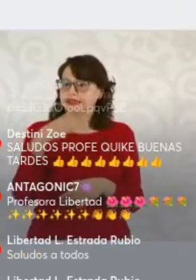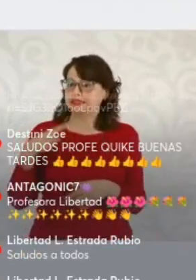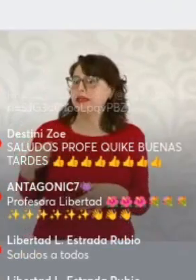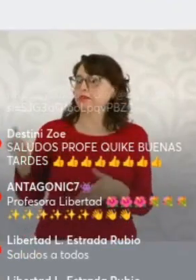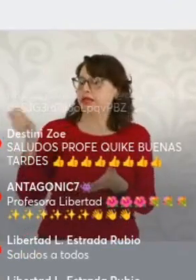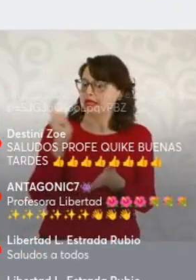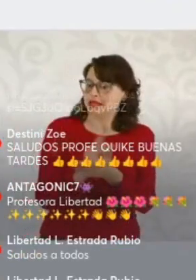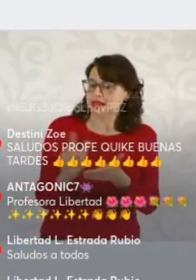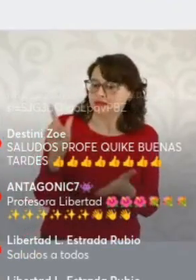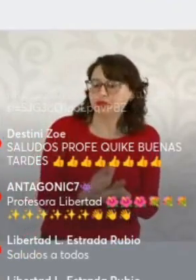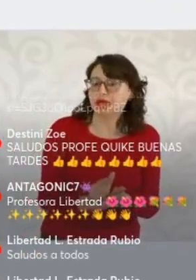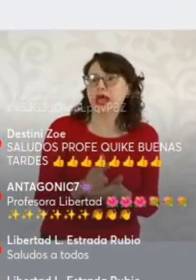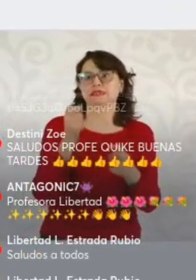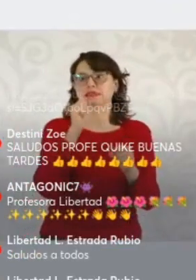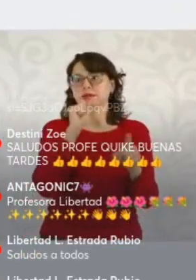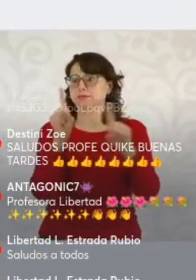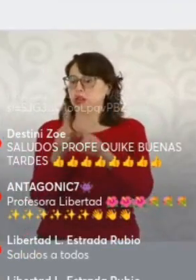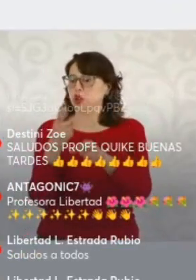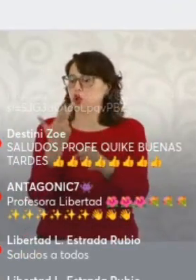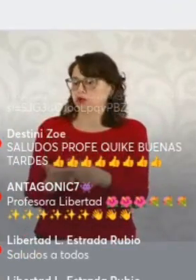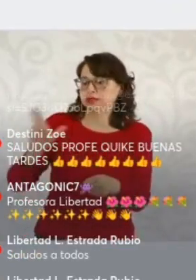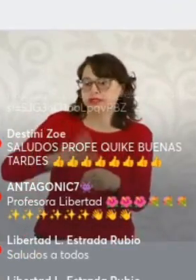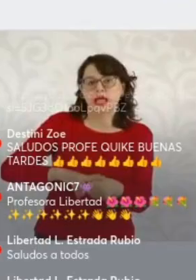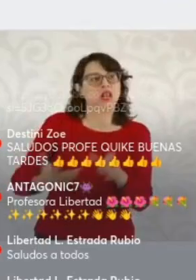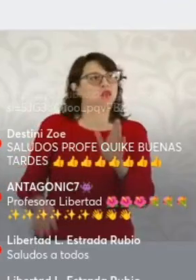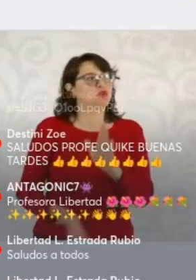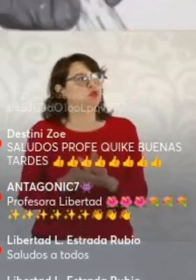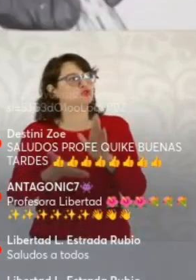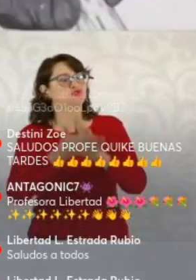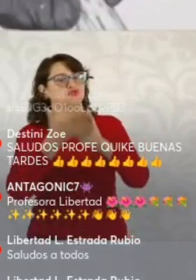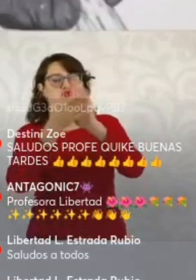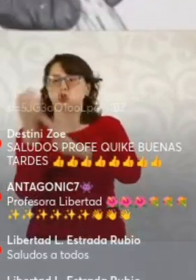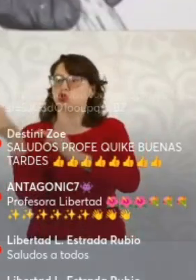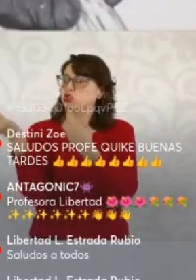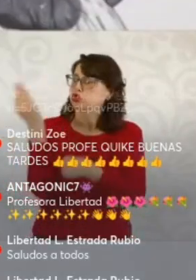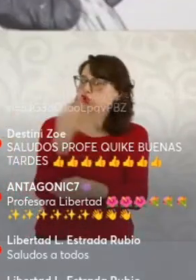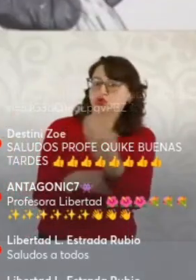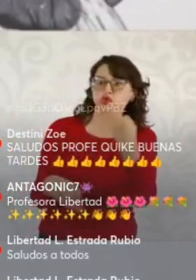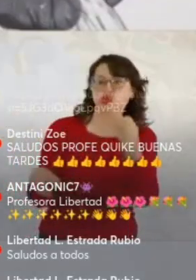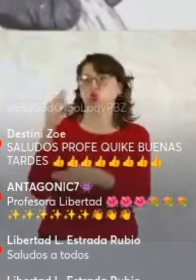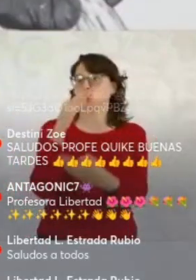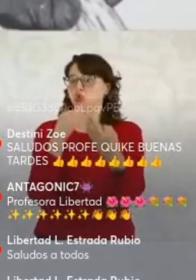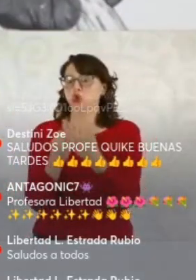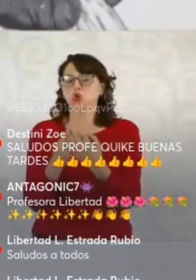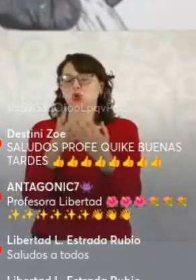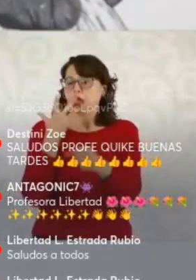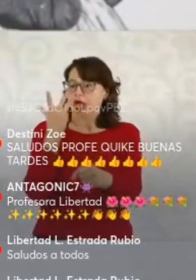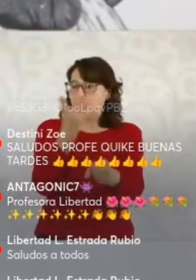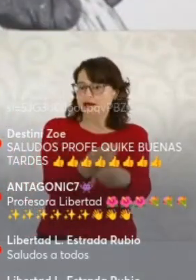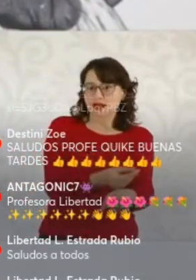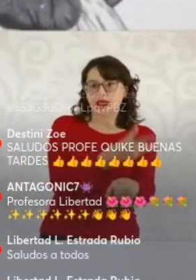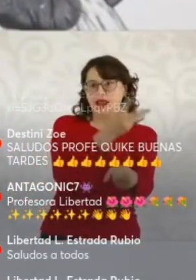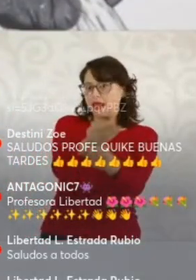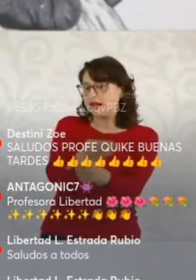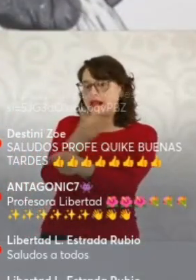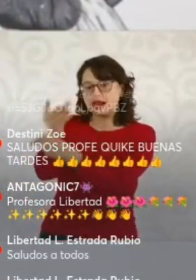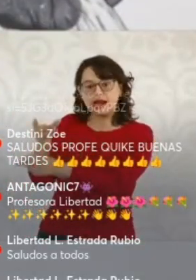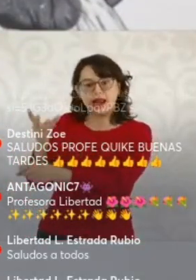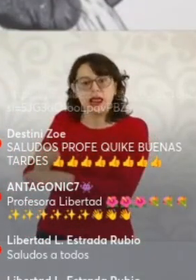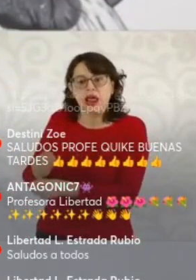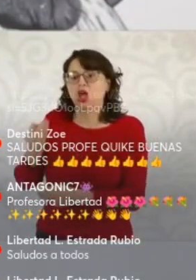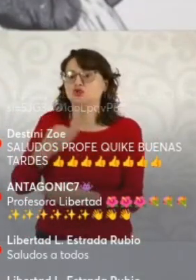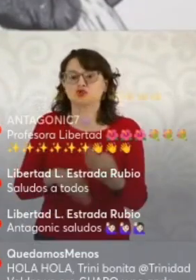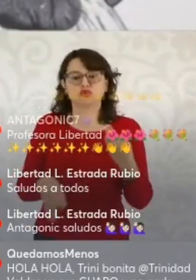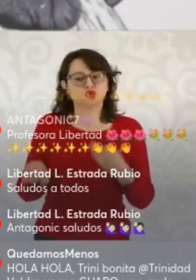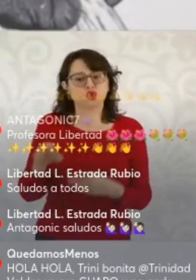todos los hospitales que se comprometieron en algún principio, para garantizar toda la reparación del daño ambiental que no